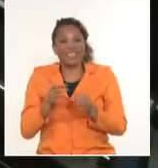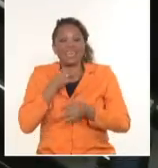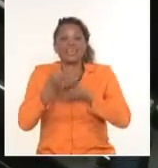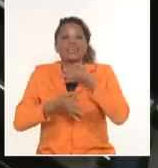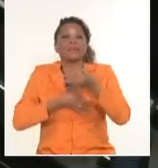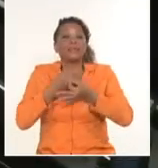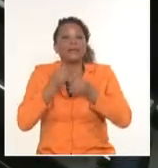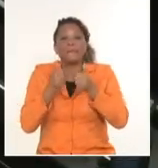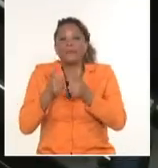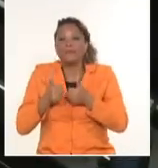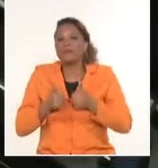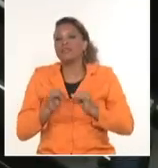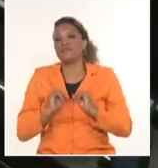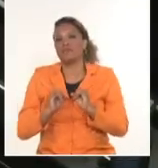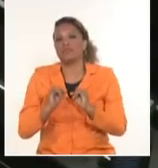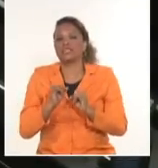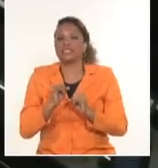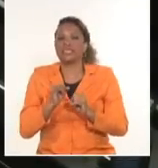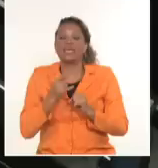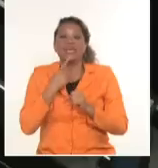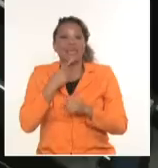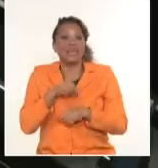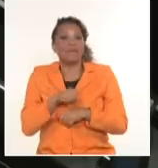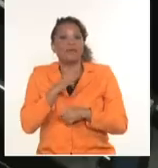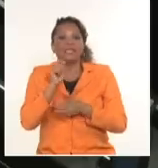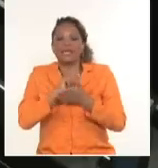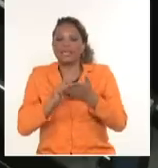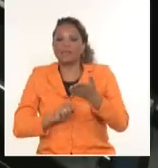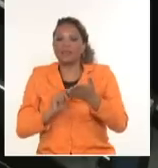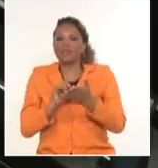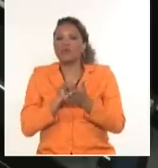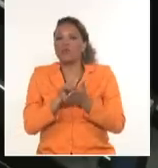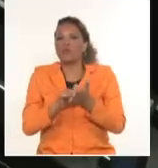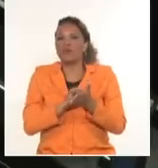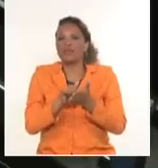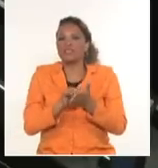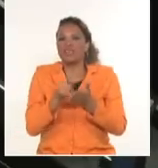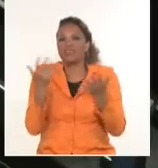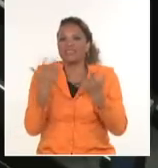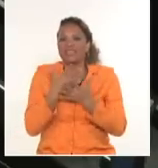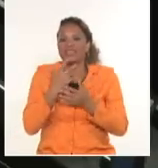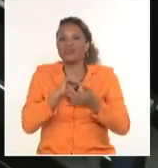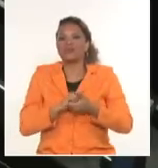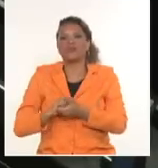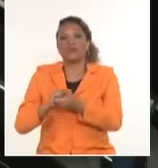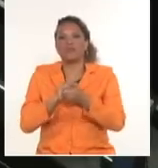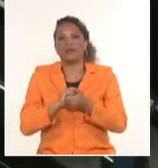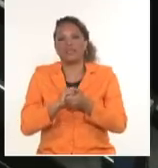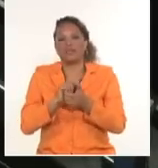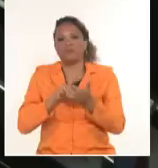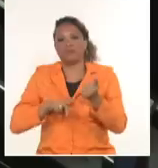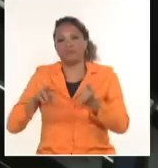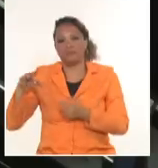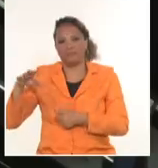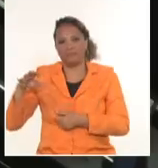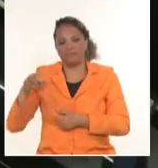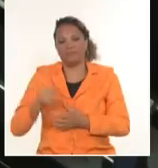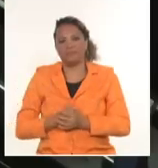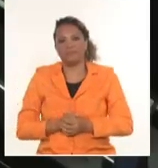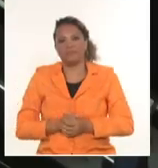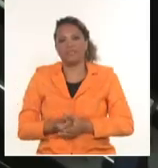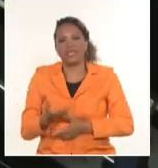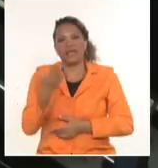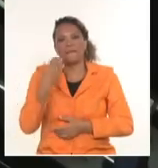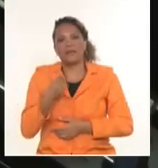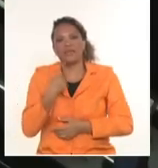información, Gotay, disculpa que te interrumpa, me está escribiendo vía WhatsApp uno de nuestros compañeros en Pinar del Río, Joel Benítez Polo.